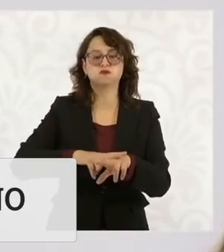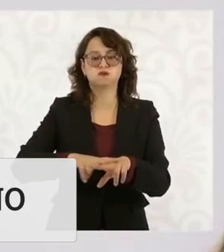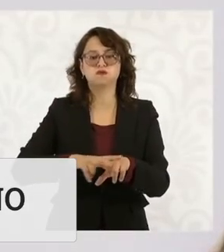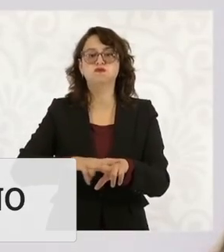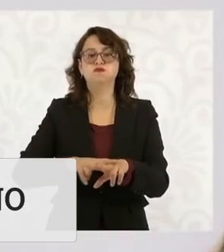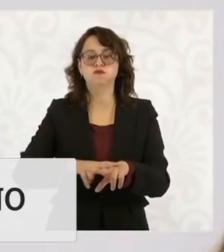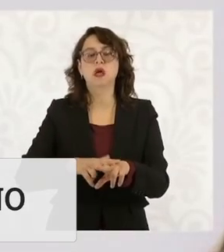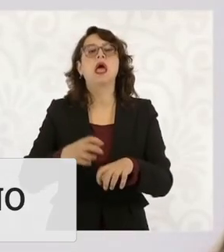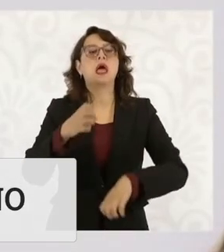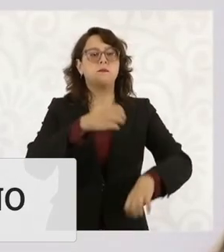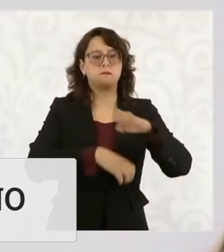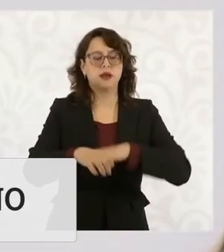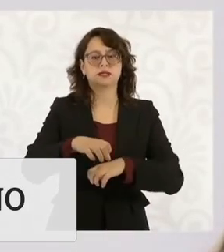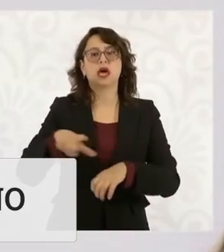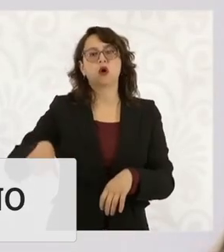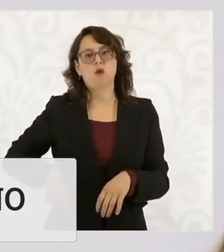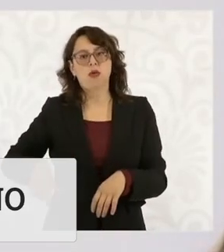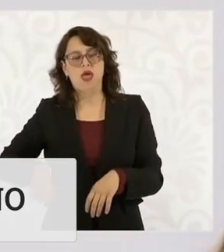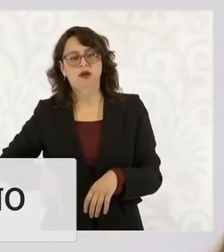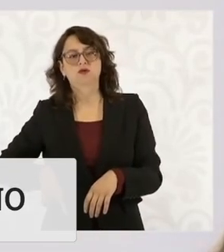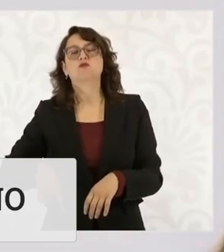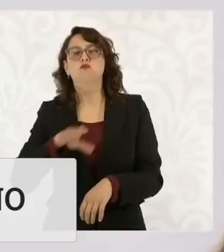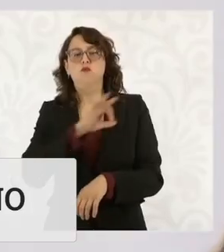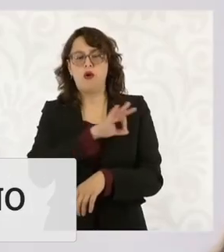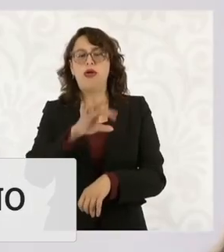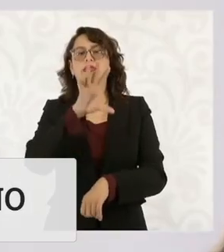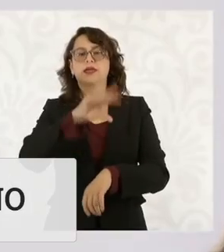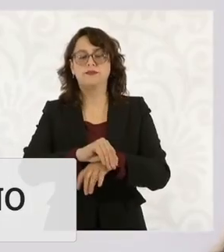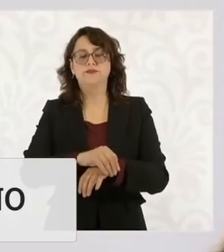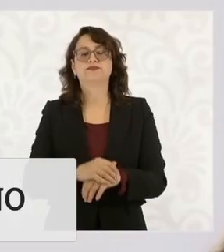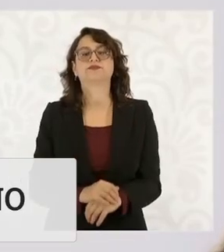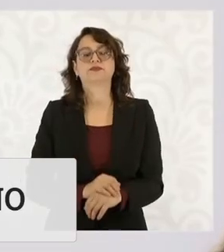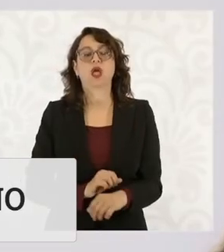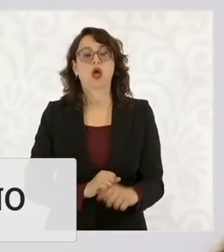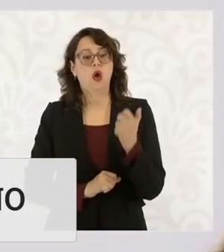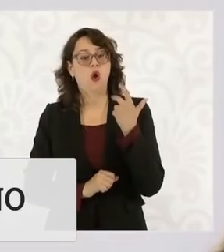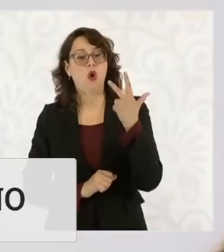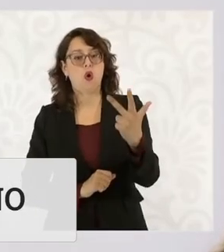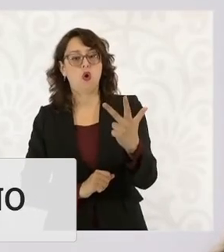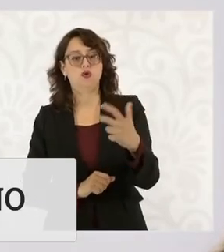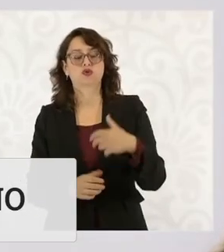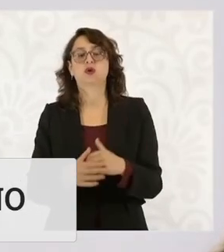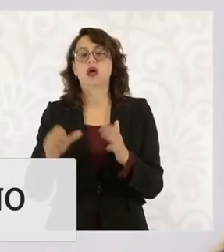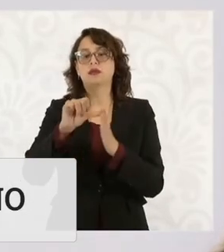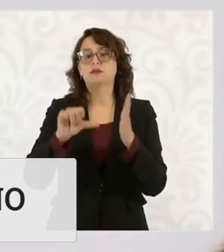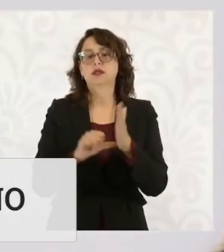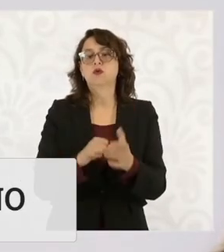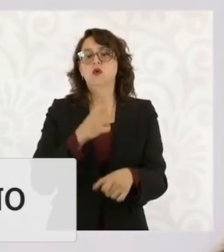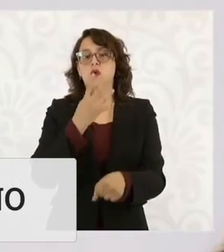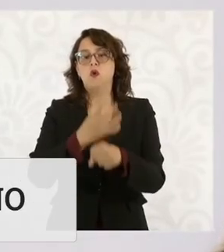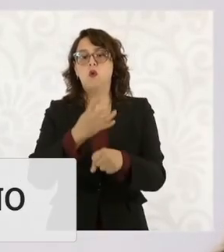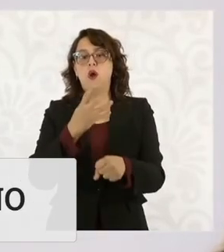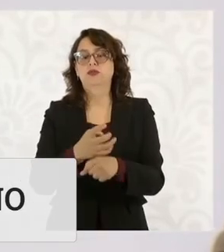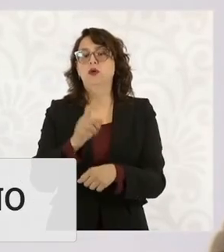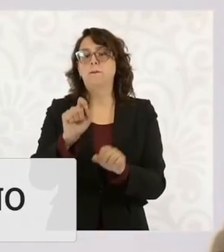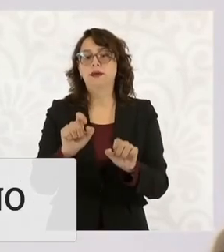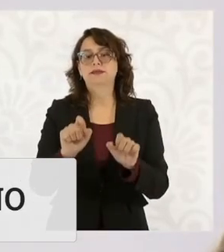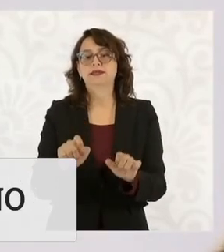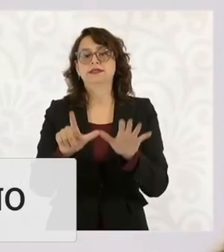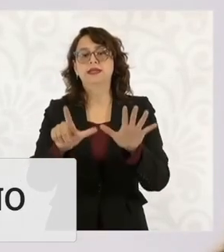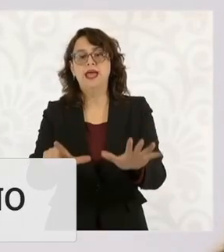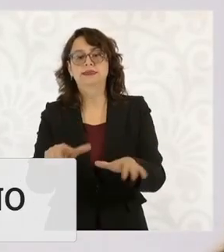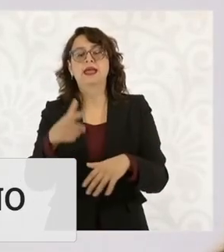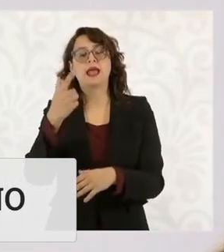también operados por empresas públicas. 8. Reformas a los artículos 4 y 27